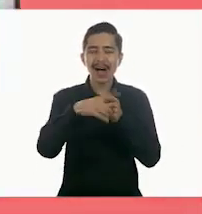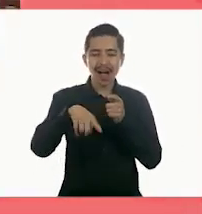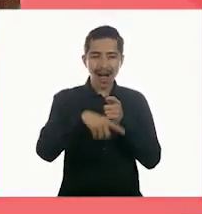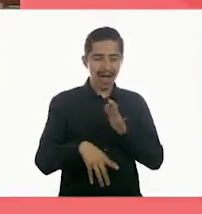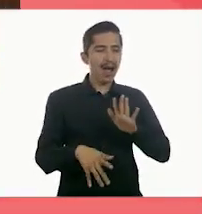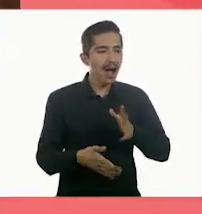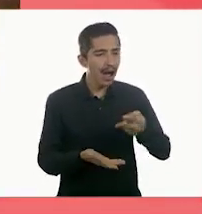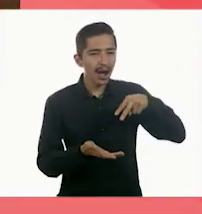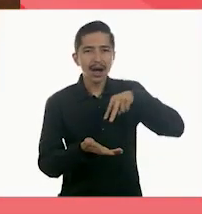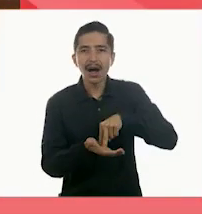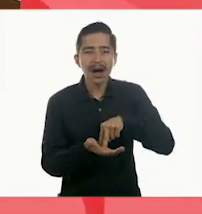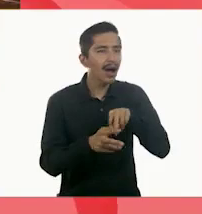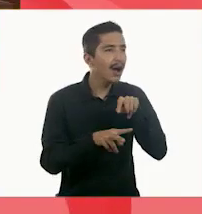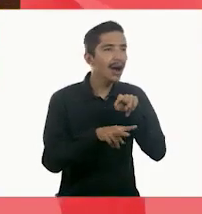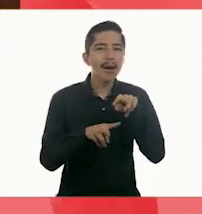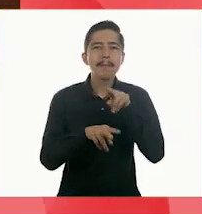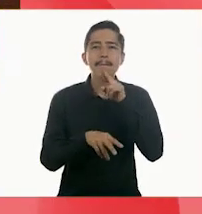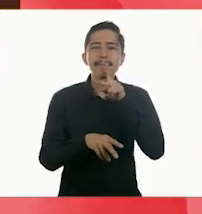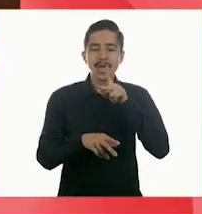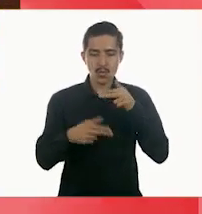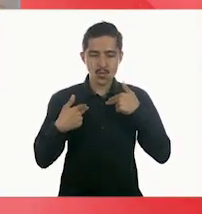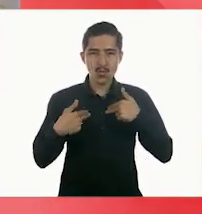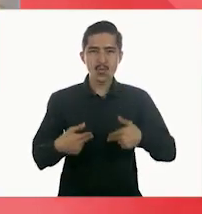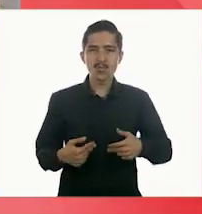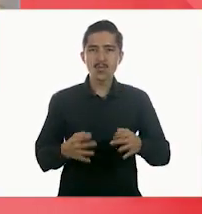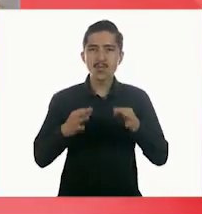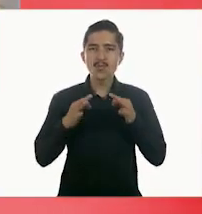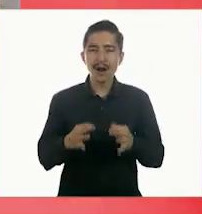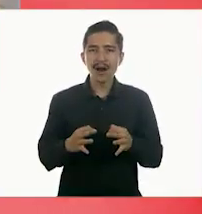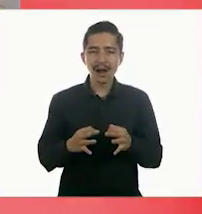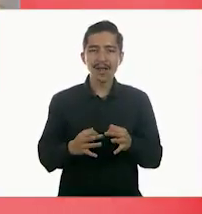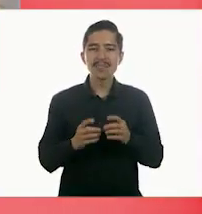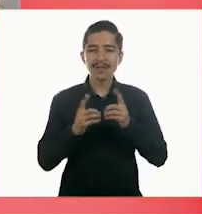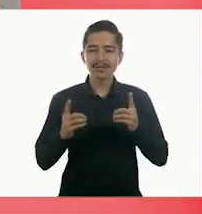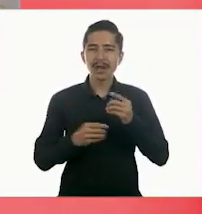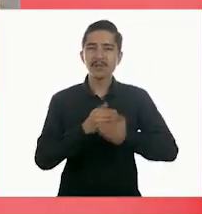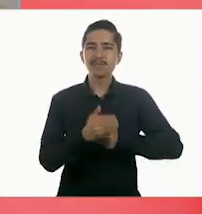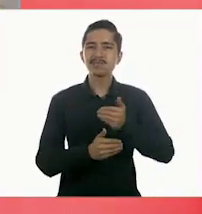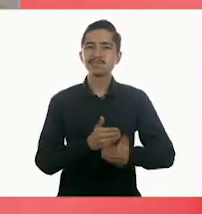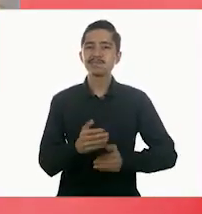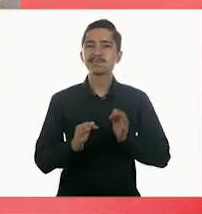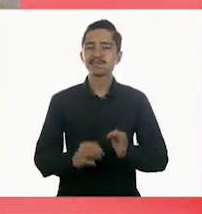camino para ser mejores seres humanos e integrarnos al desarrollo.